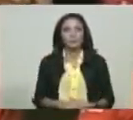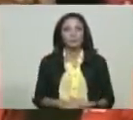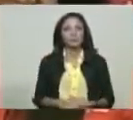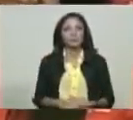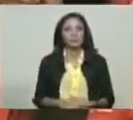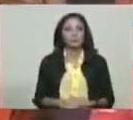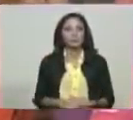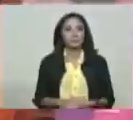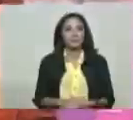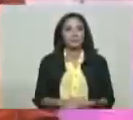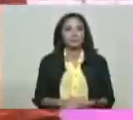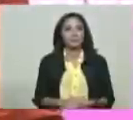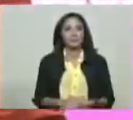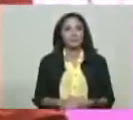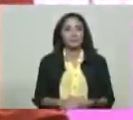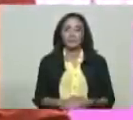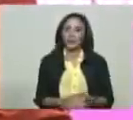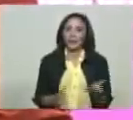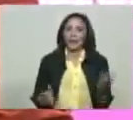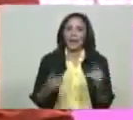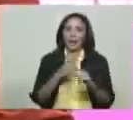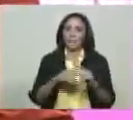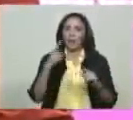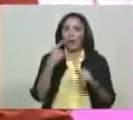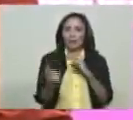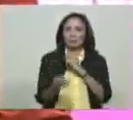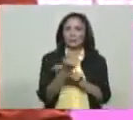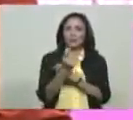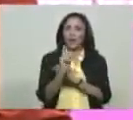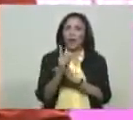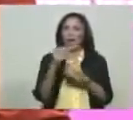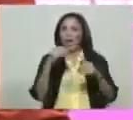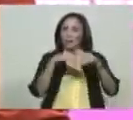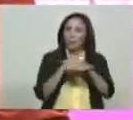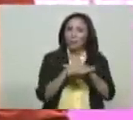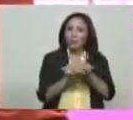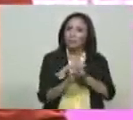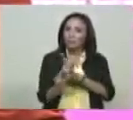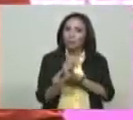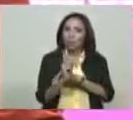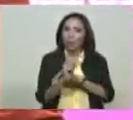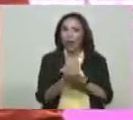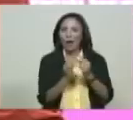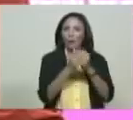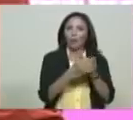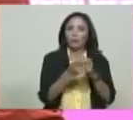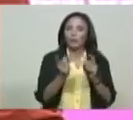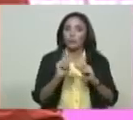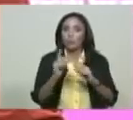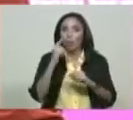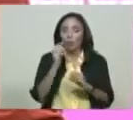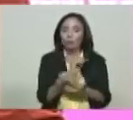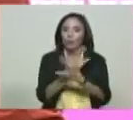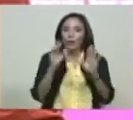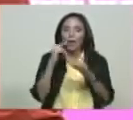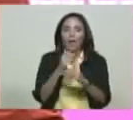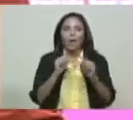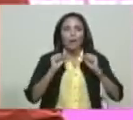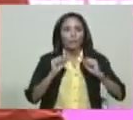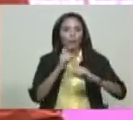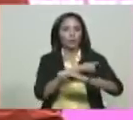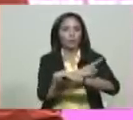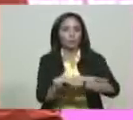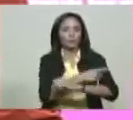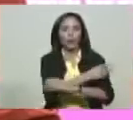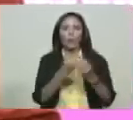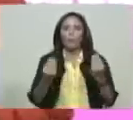Pero ninguna de esas críticas podría esconder el brillo radiante de lo que ha sido el proceso de resistencia y las